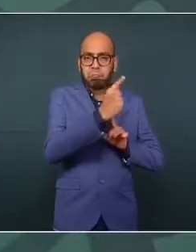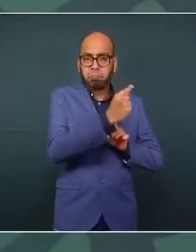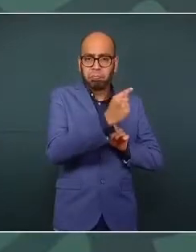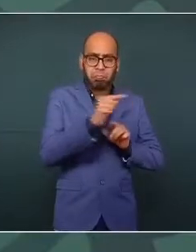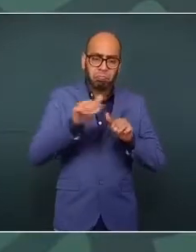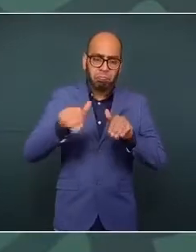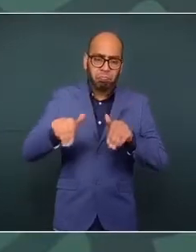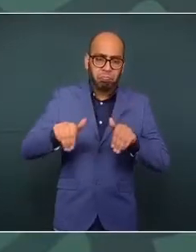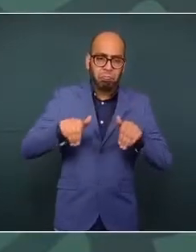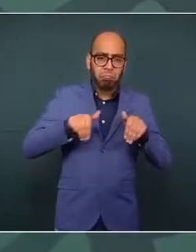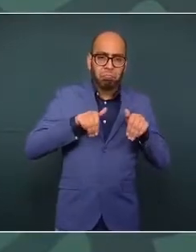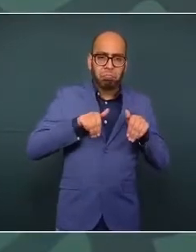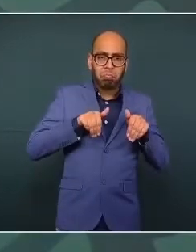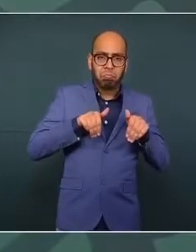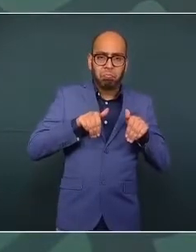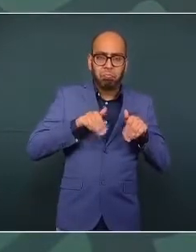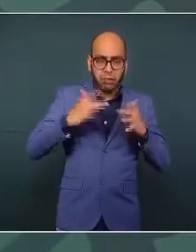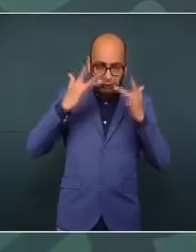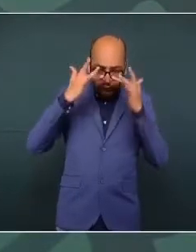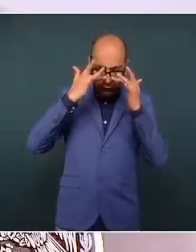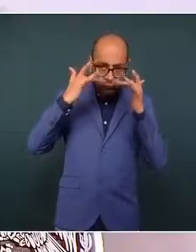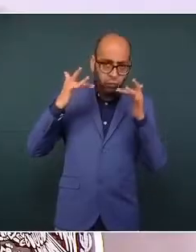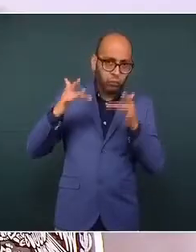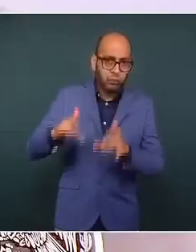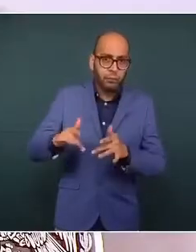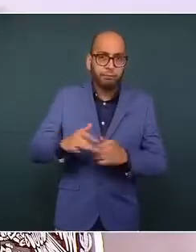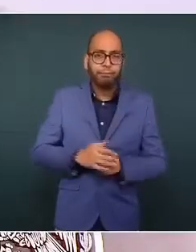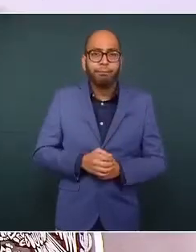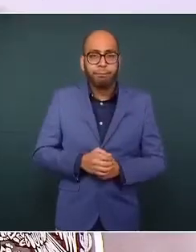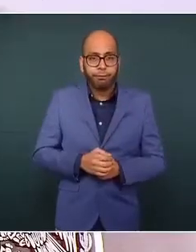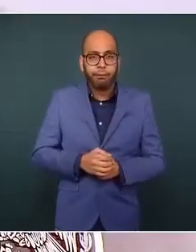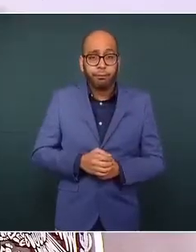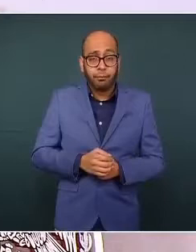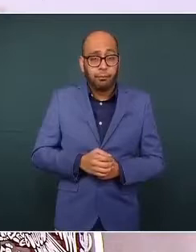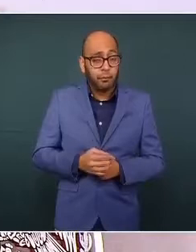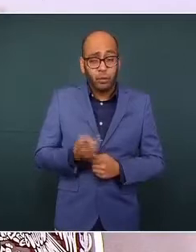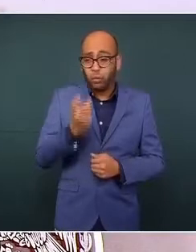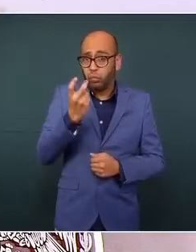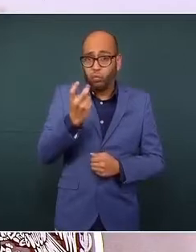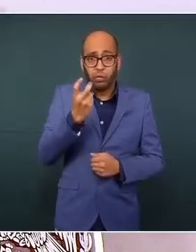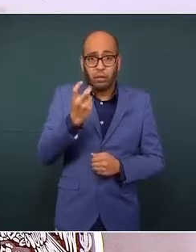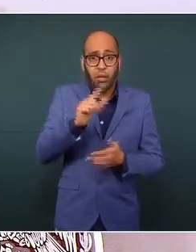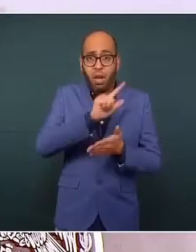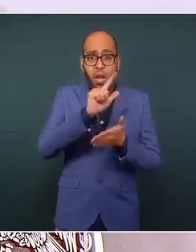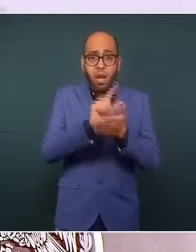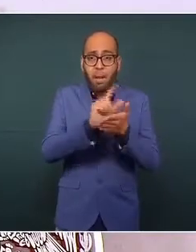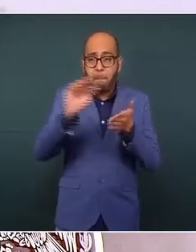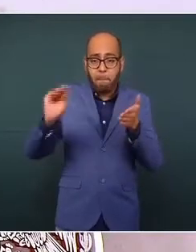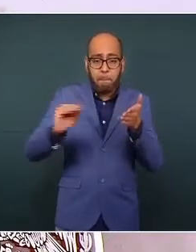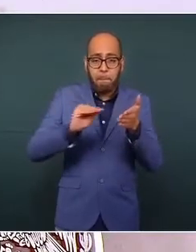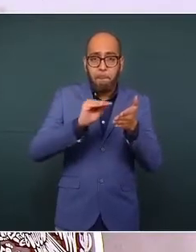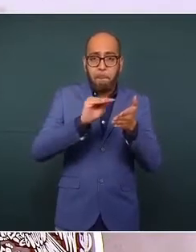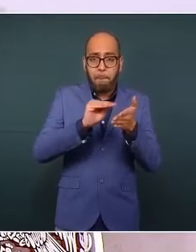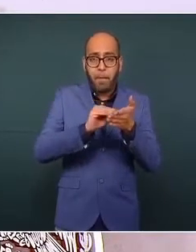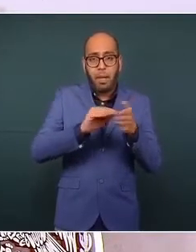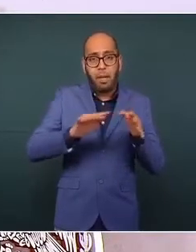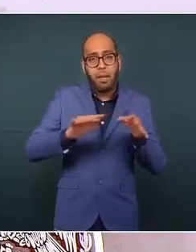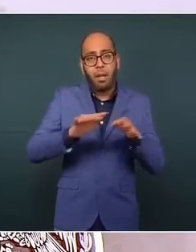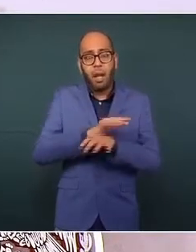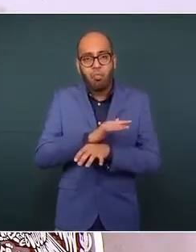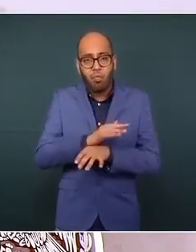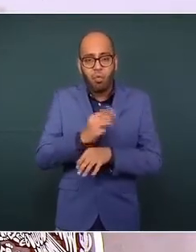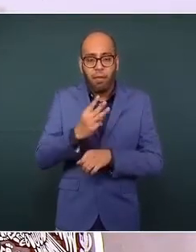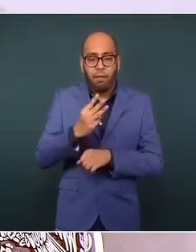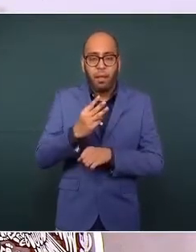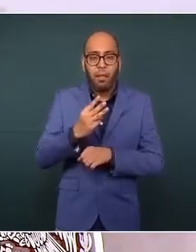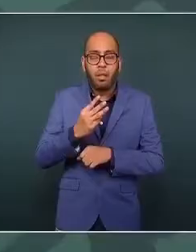voy a renunciar. Para eso se estableció lo de la revocación del mandato. Se